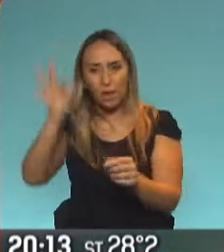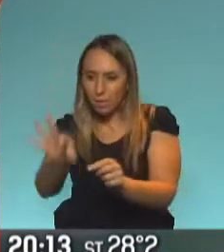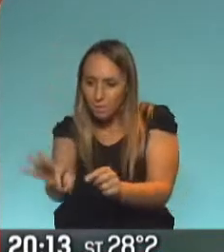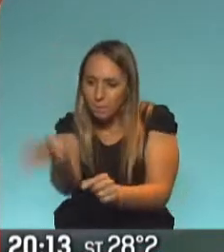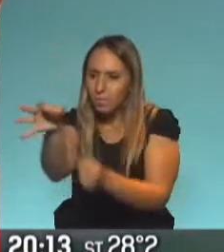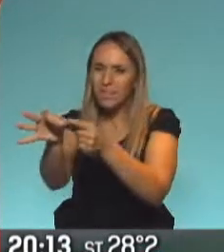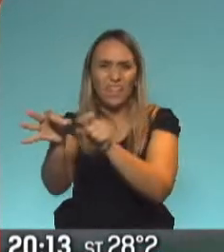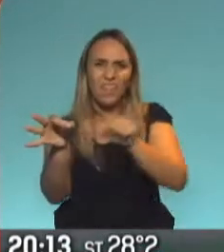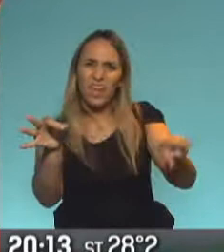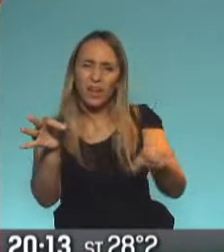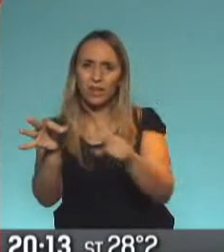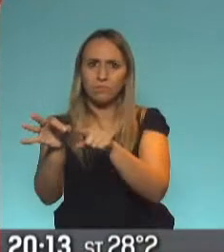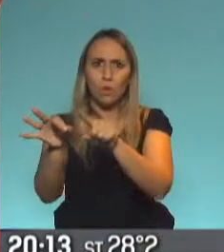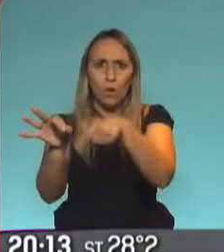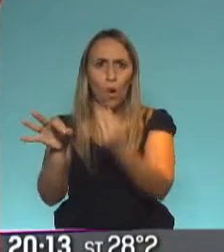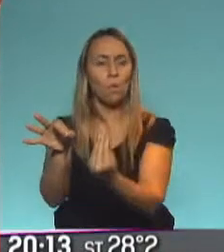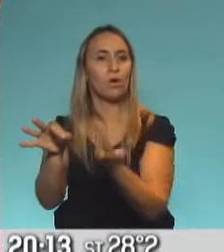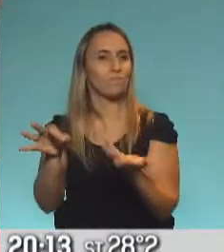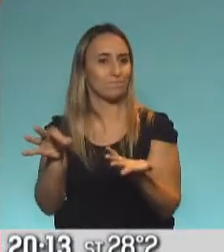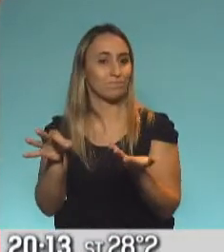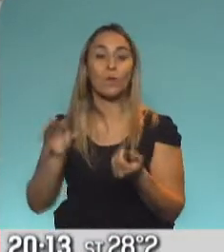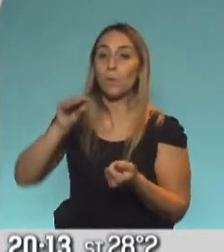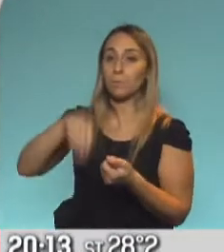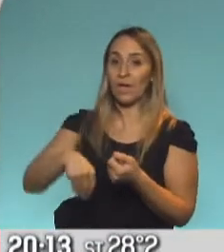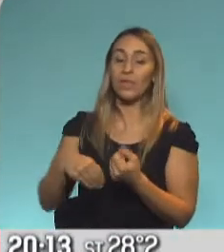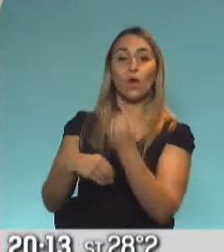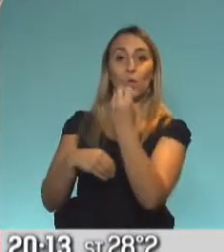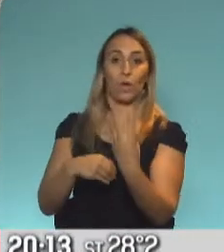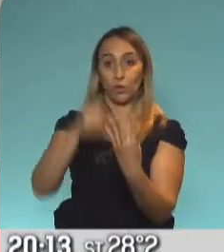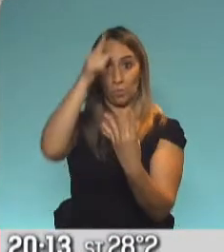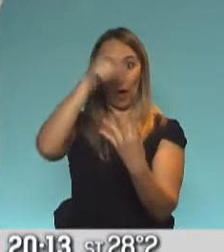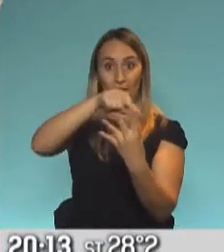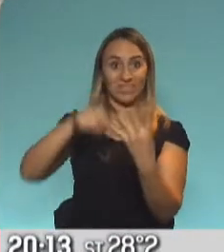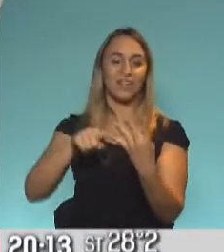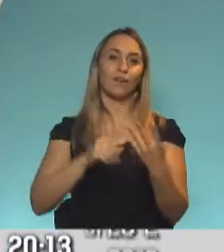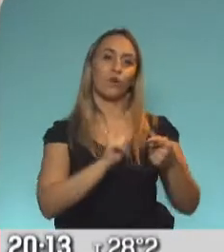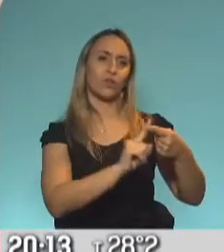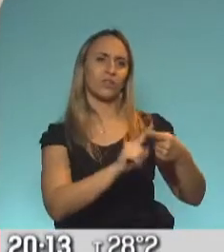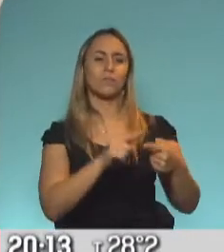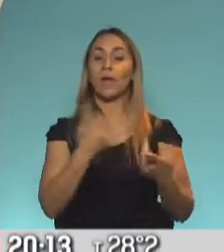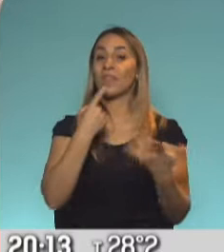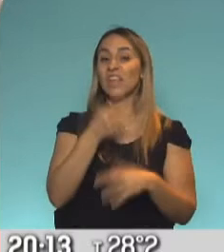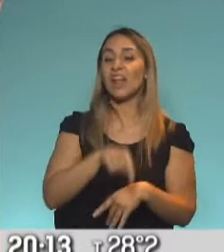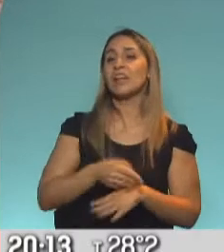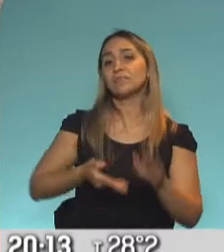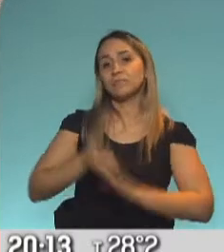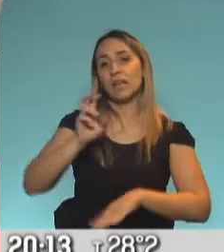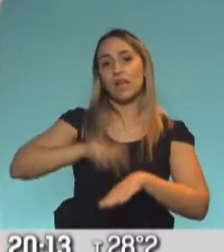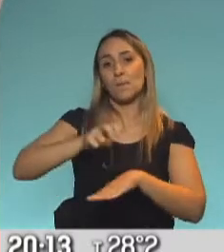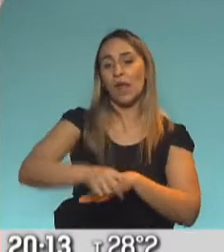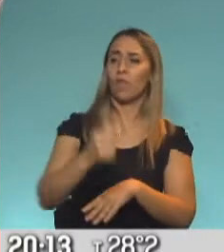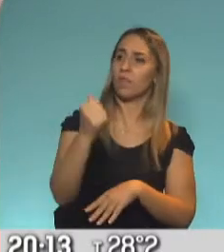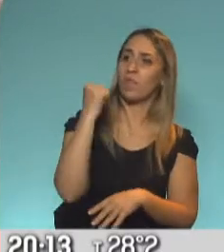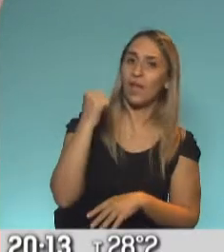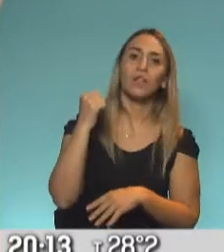los teléfonos de los últimos 4 policías que tuvieron contacto con él. Salió caminando, hizo dedo, en algún momento lo interceptaron, le labraron